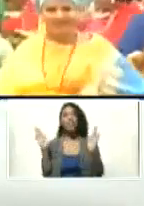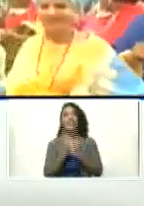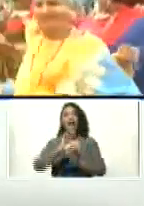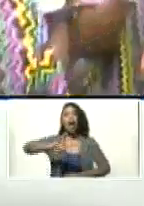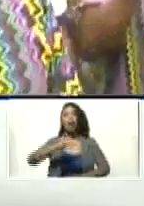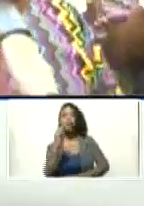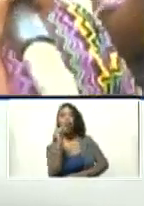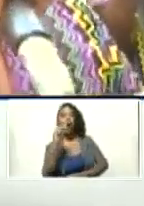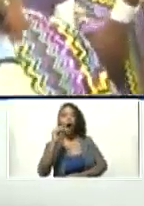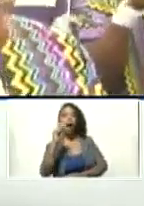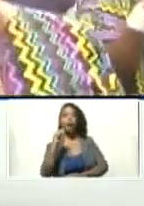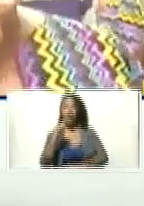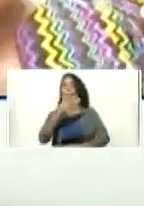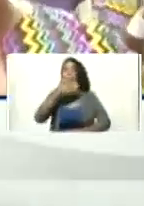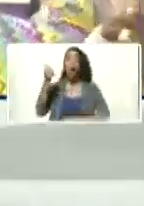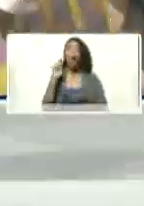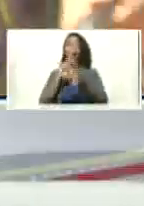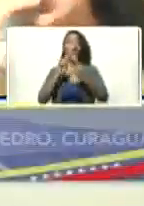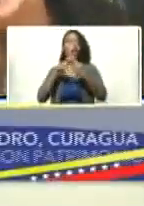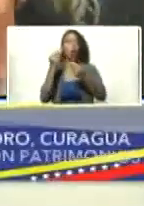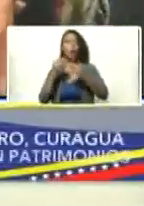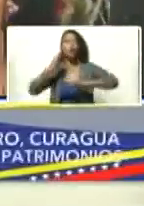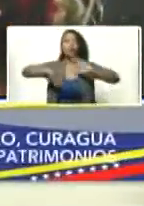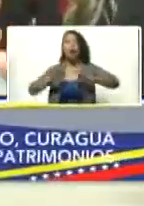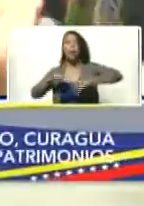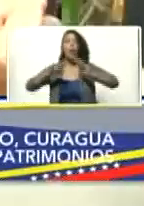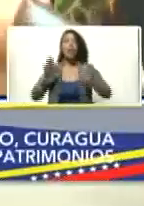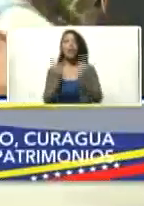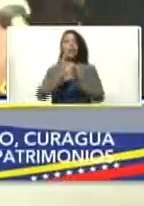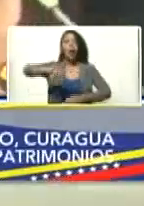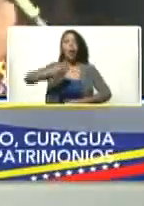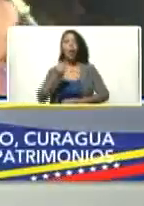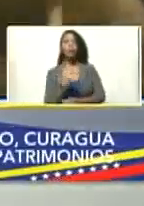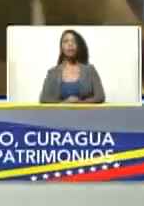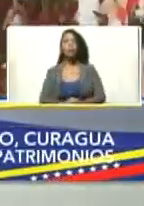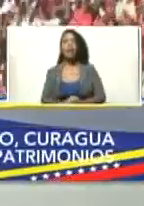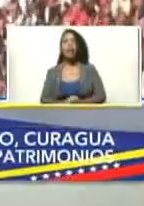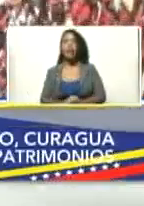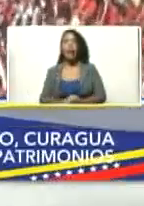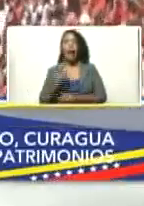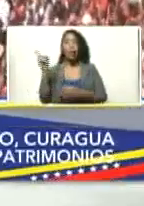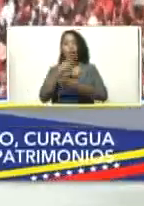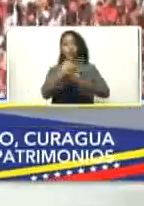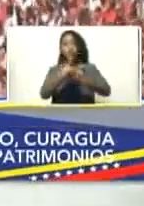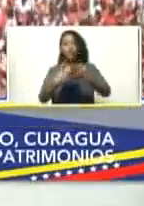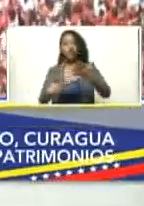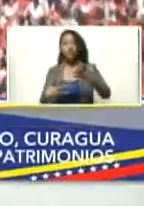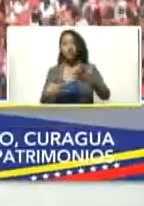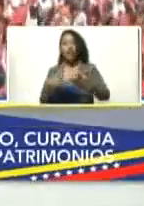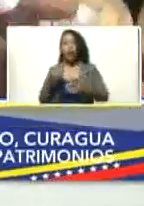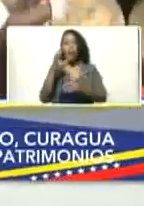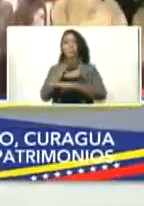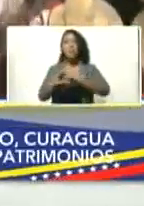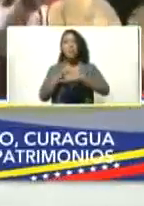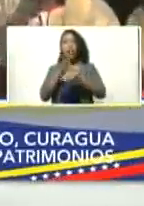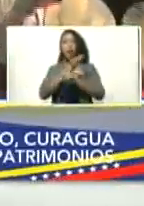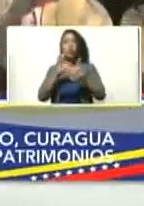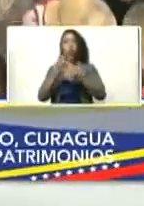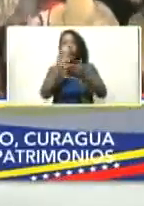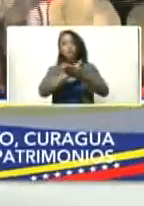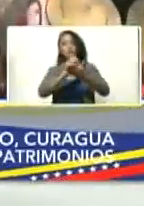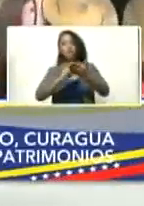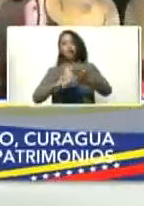Bautista, mejor conocido como los tambores de San Juan. Esto lo escribió Ernesto Villegas, pues, con un estilo de